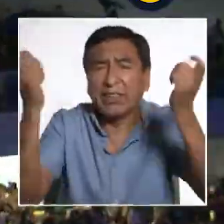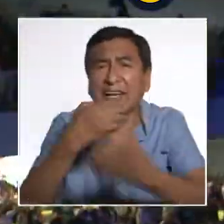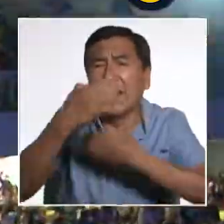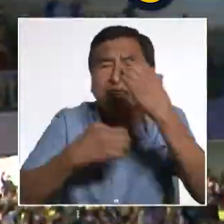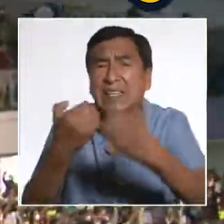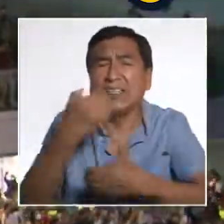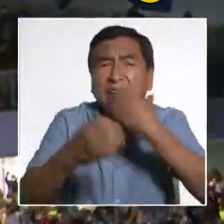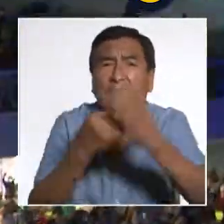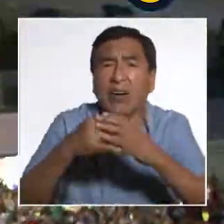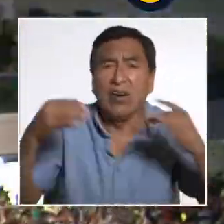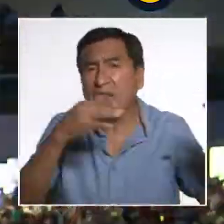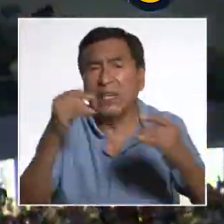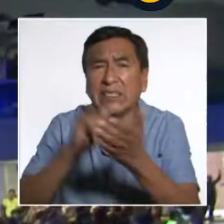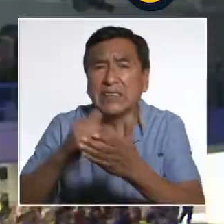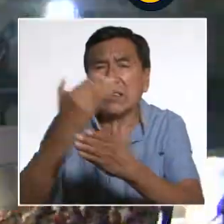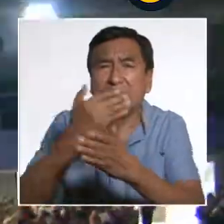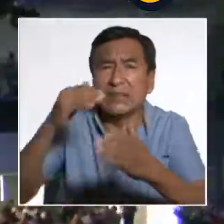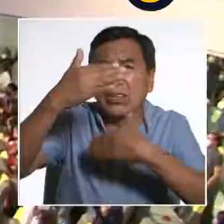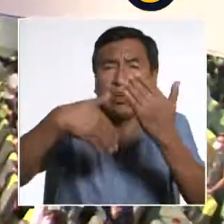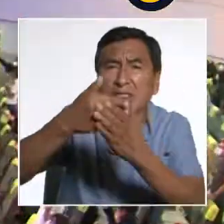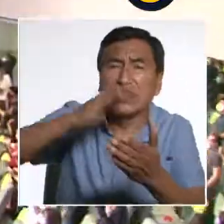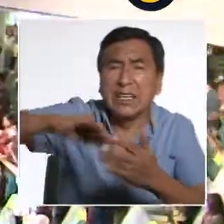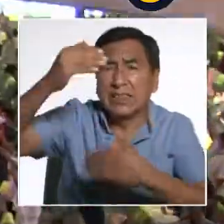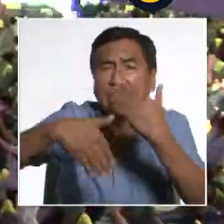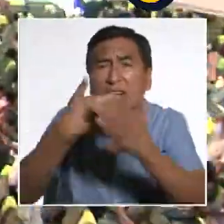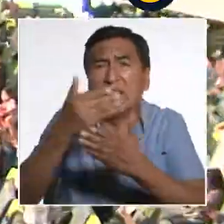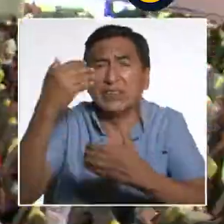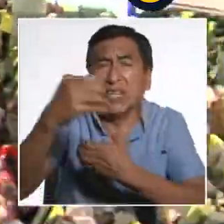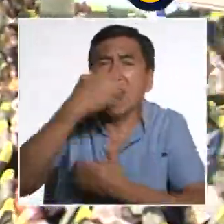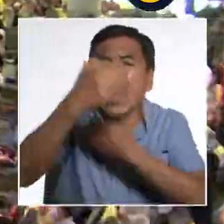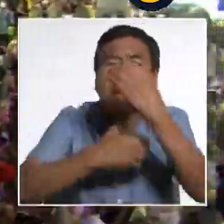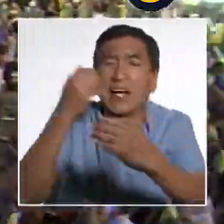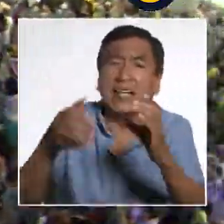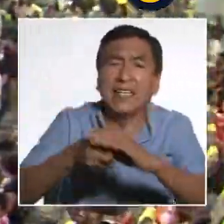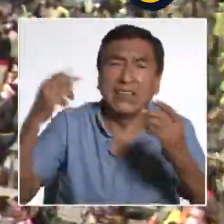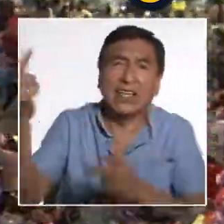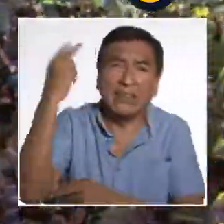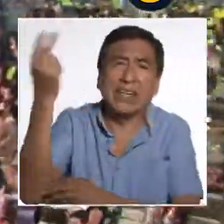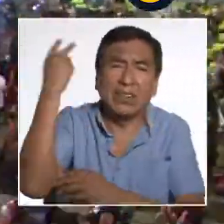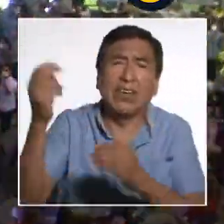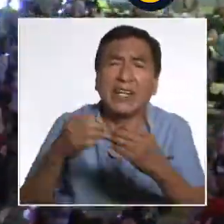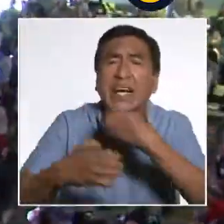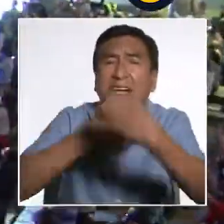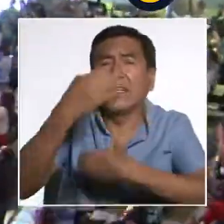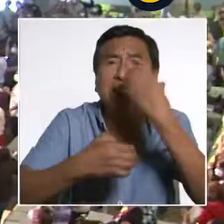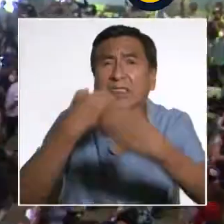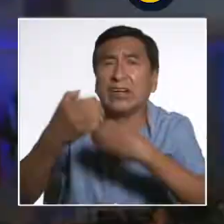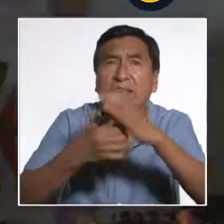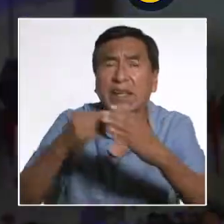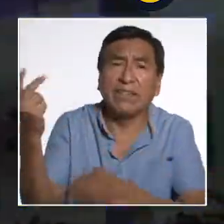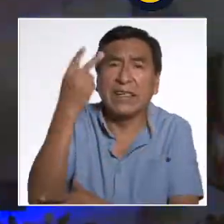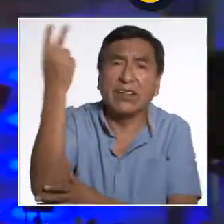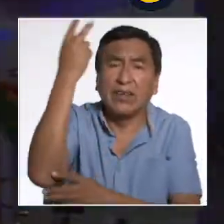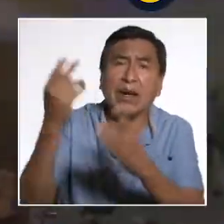Muévase, pero saque el mejor grito dentro suyo, porque somos más victoriosos por medio de aquel que nos